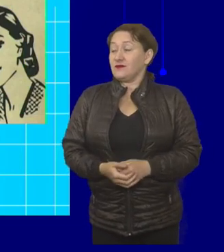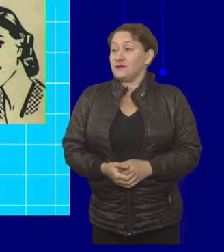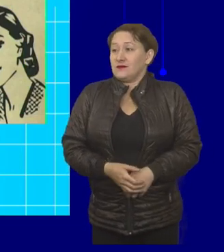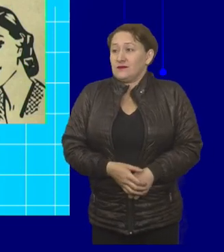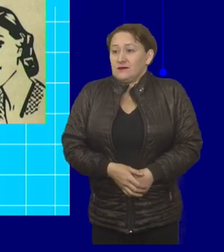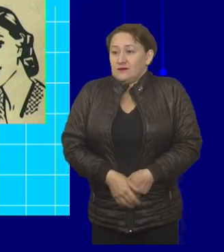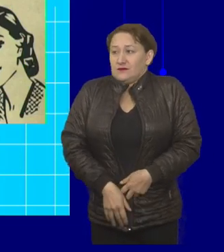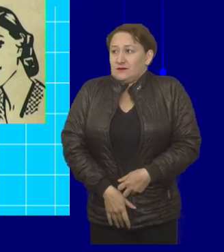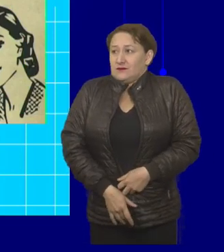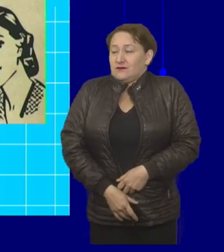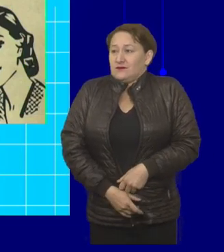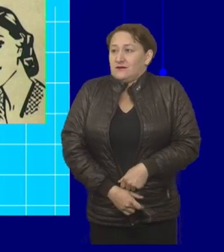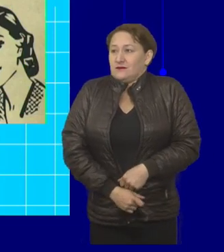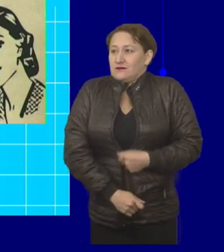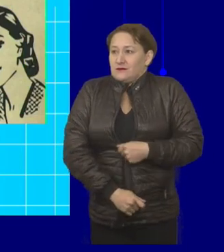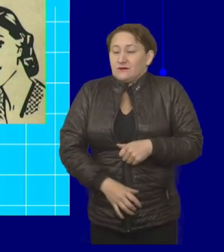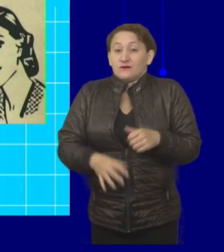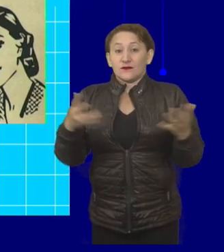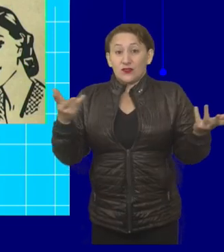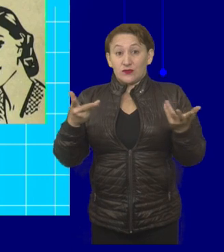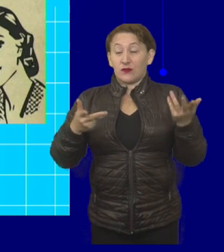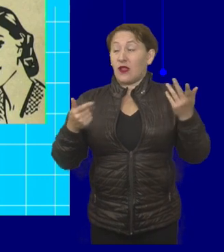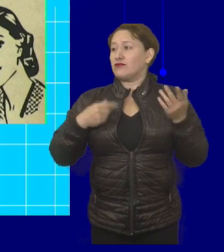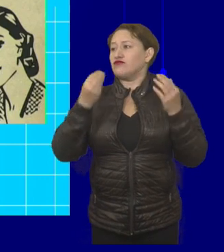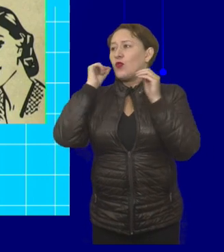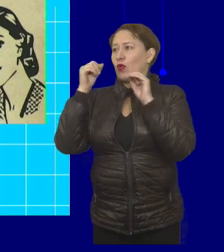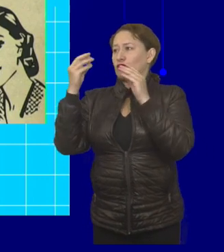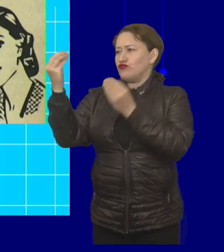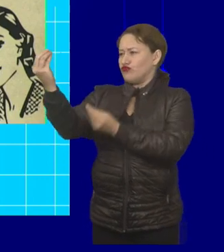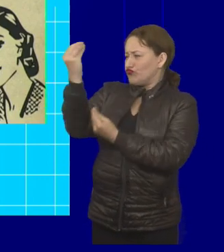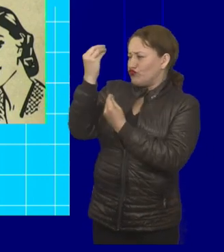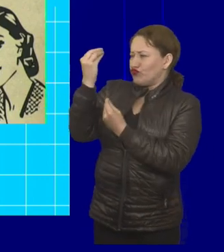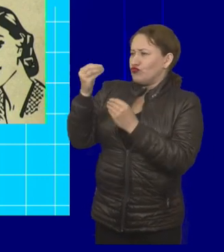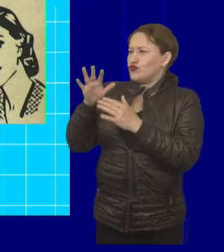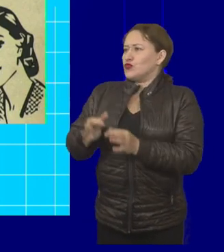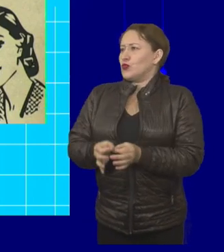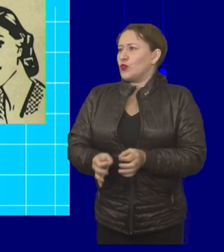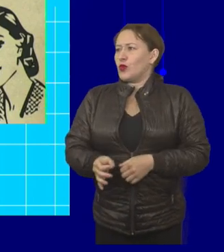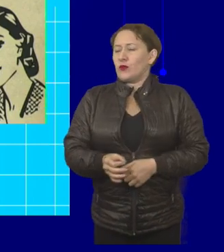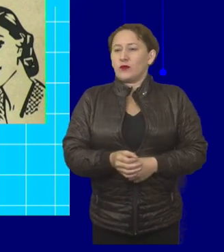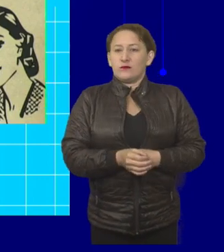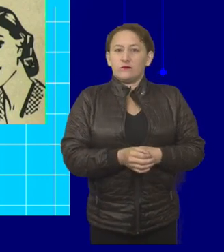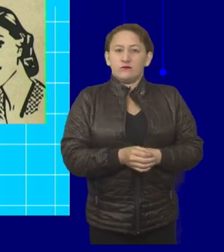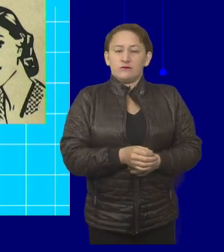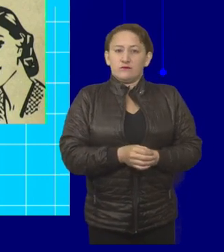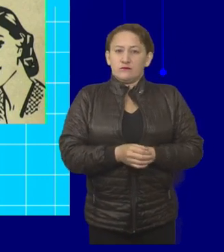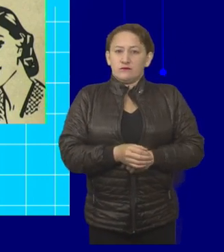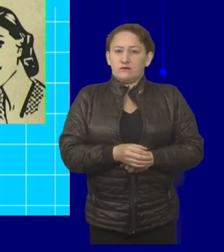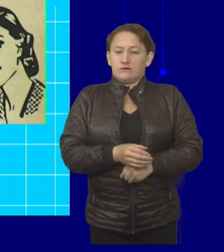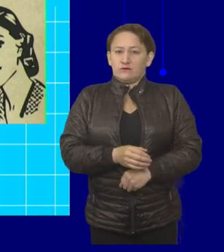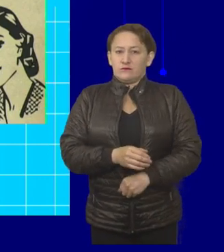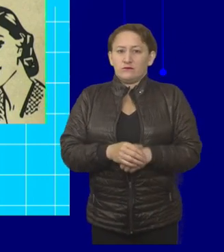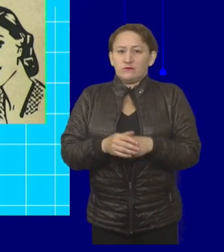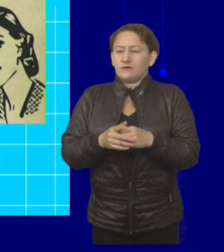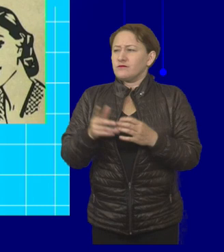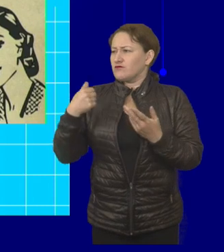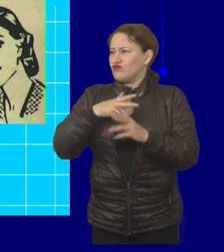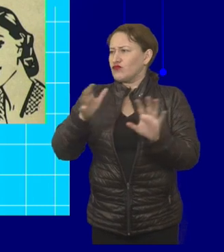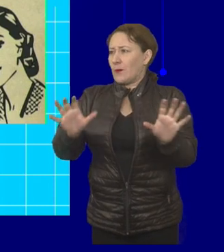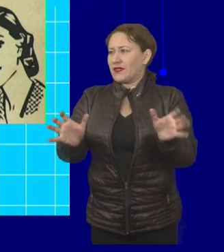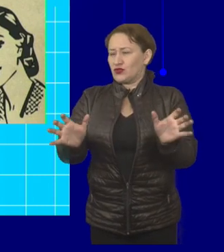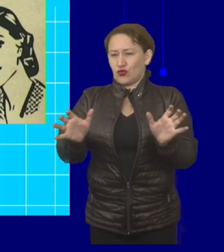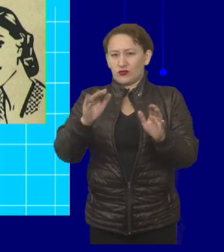¿Y de dónde vengo yo? Pues a mí me criaron mis abuelos en este pueblo, en medio de nosotros teníamos una emisora, la